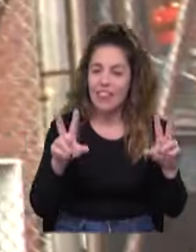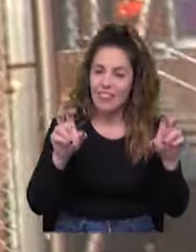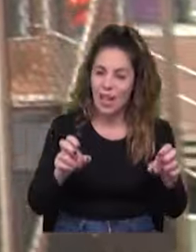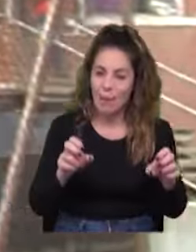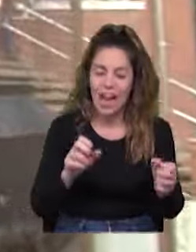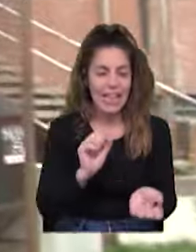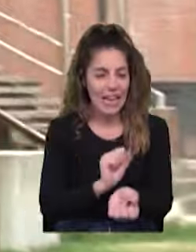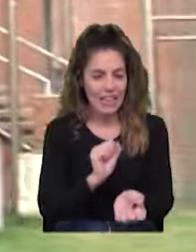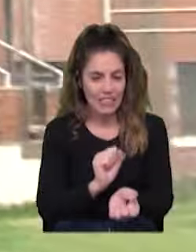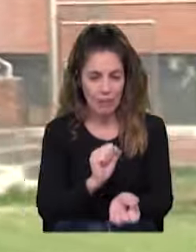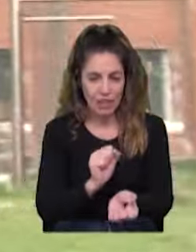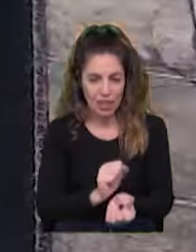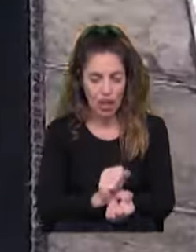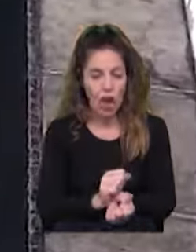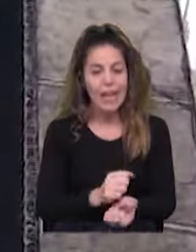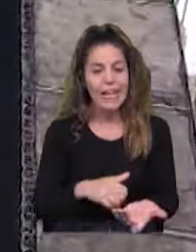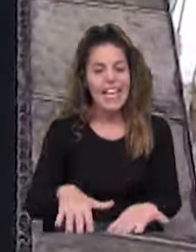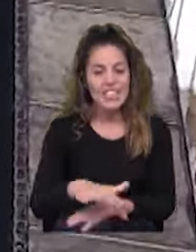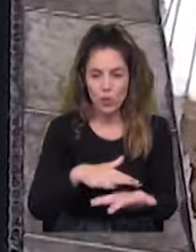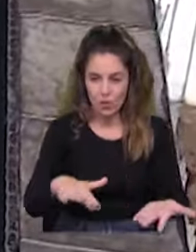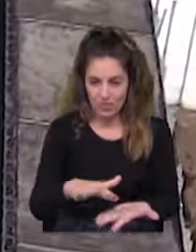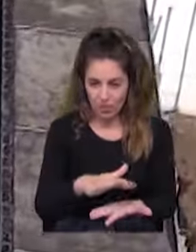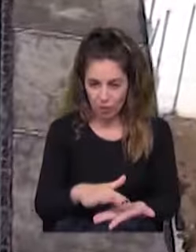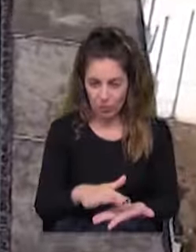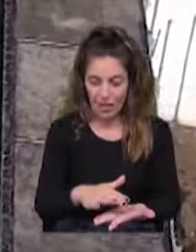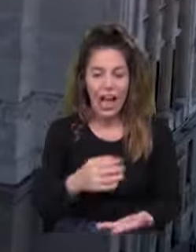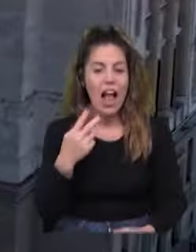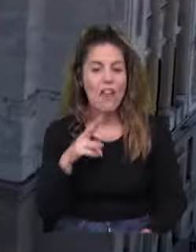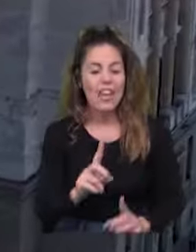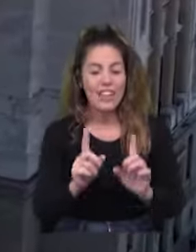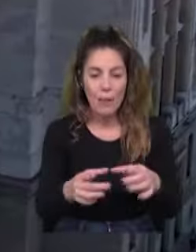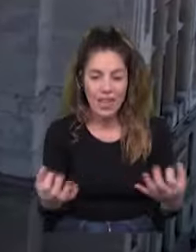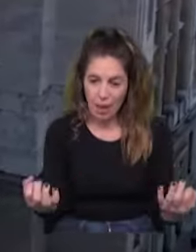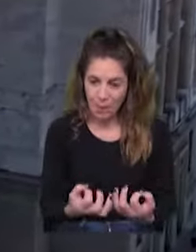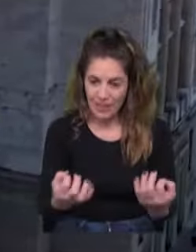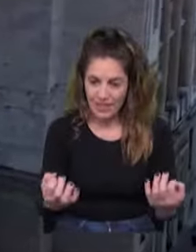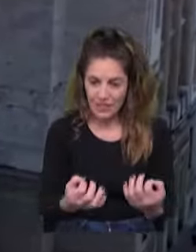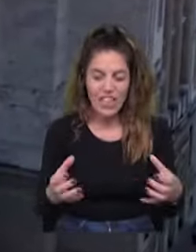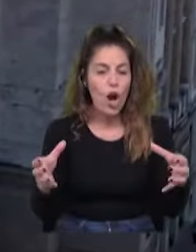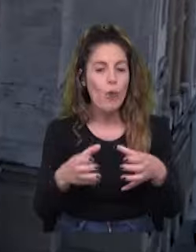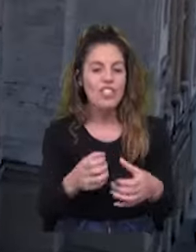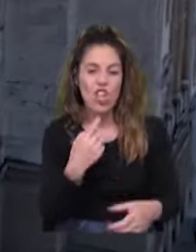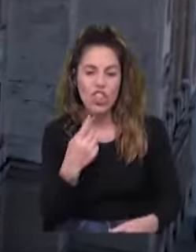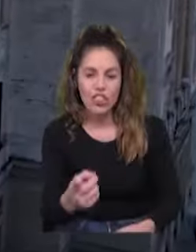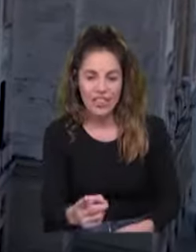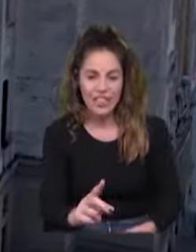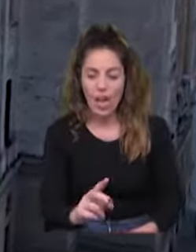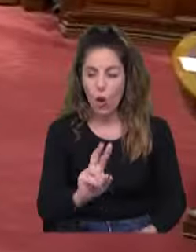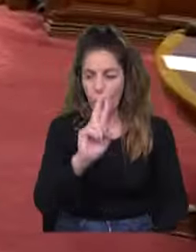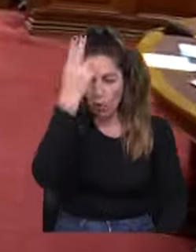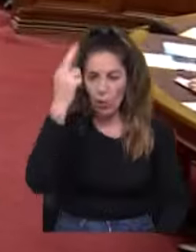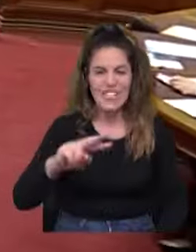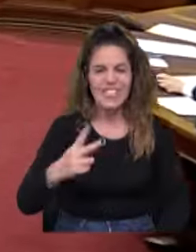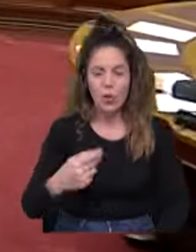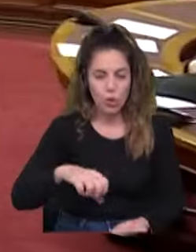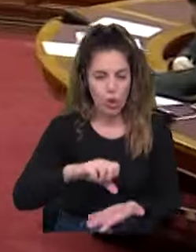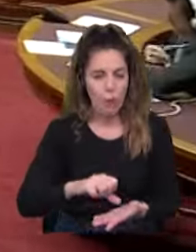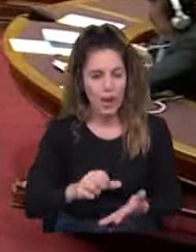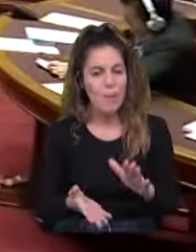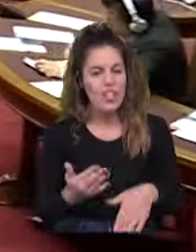condiciones de privación de libertad a la hora de las consideraciones específicas la comisión señala que Uruguay es el segundo país con mayor